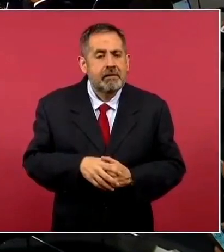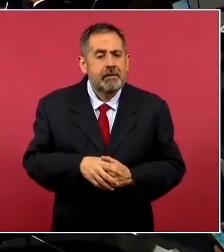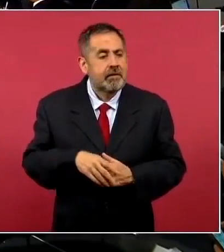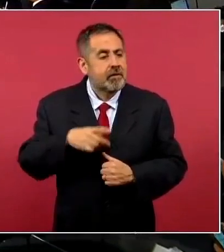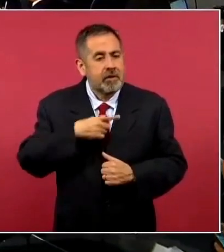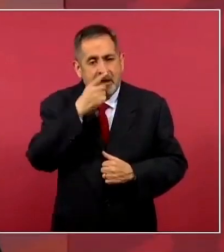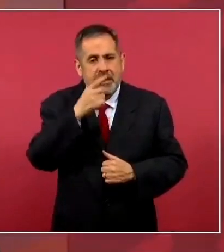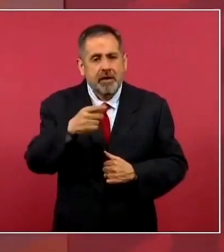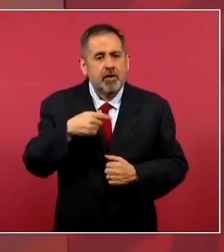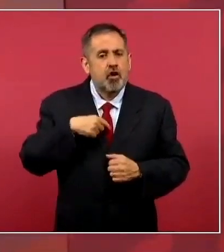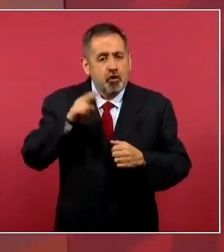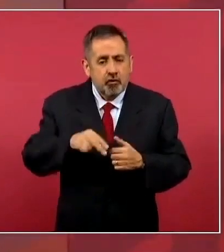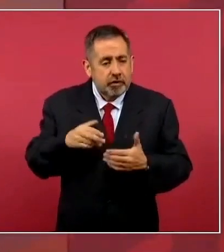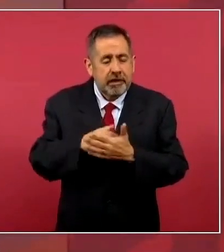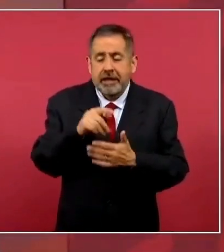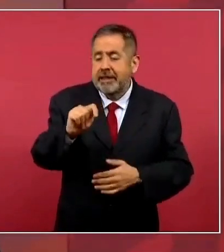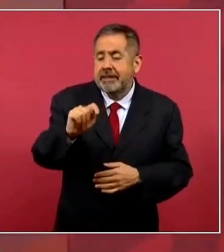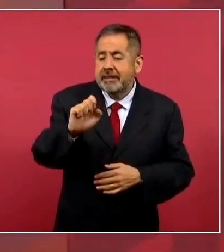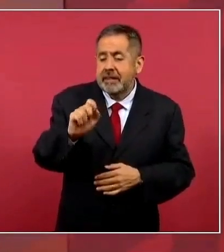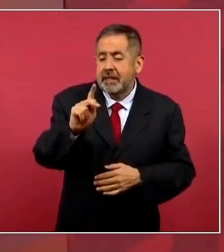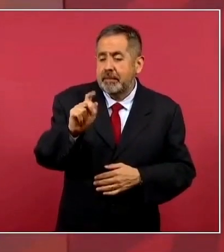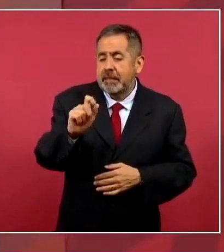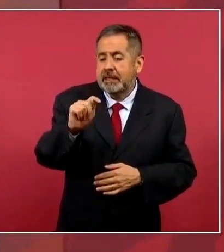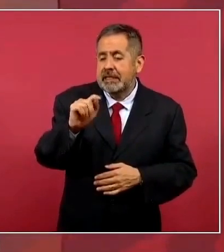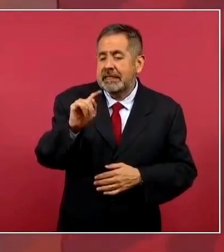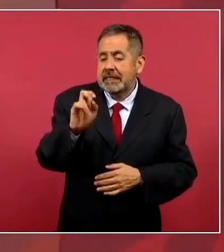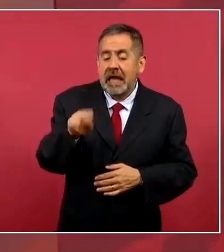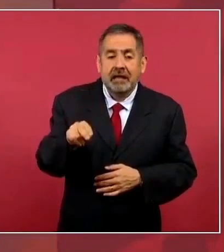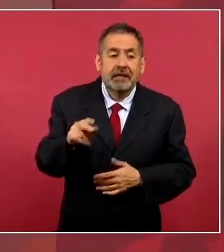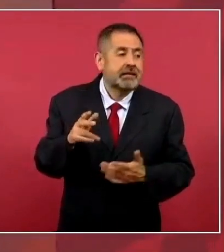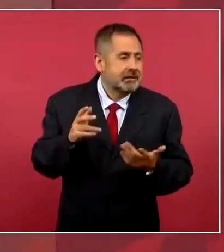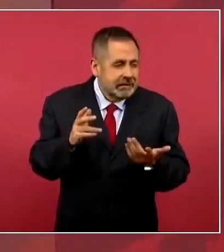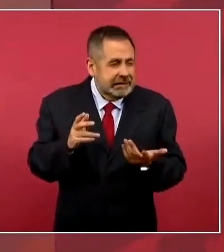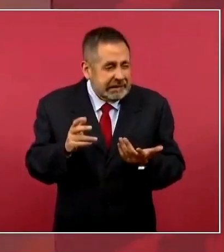que soy de Tepetitán, porque Macuspana